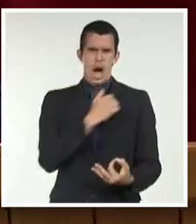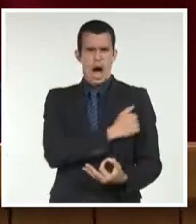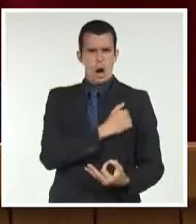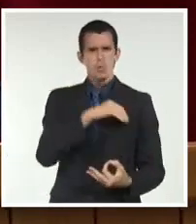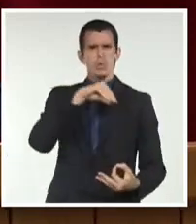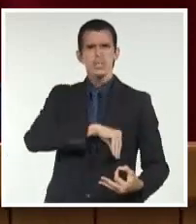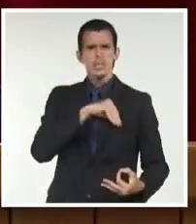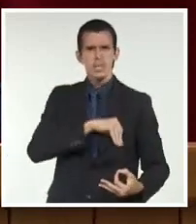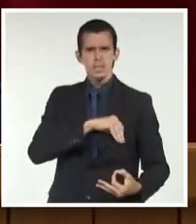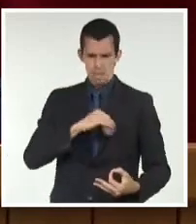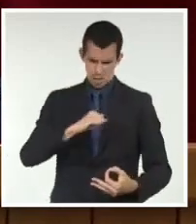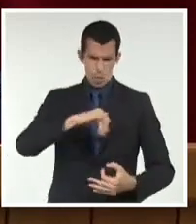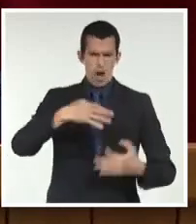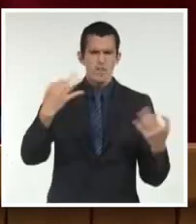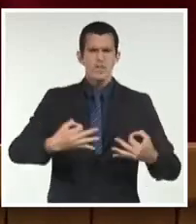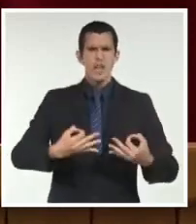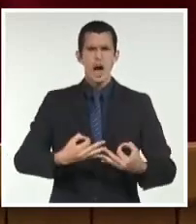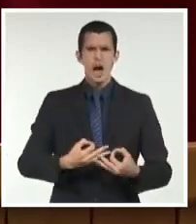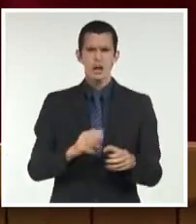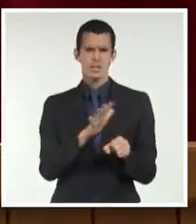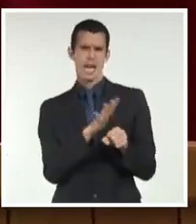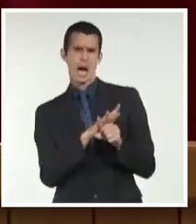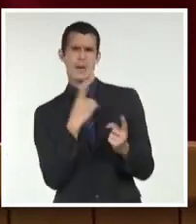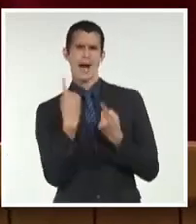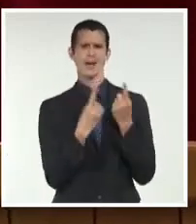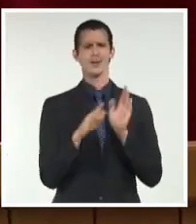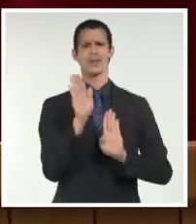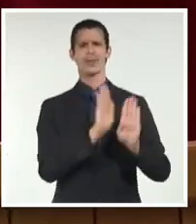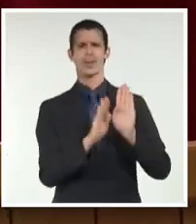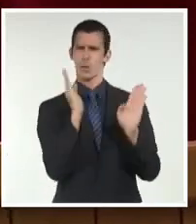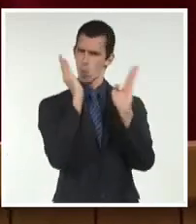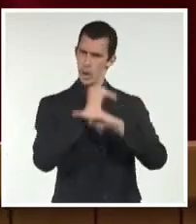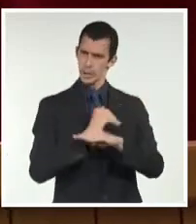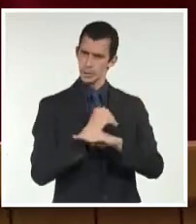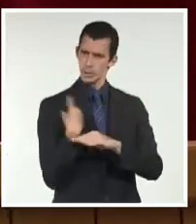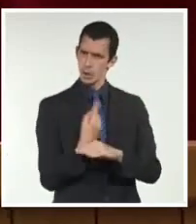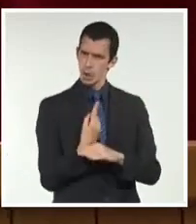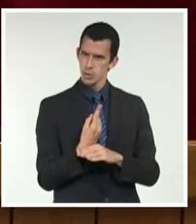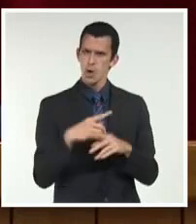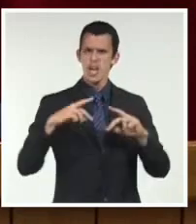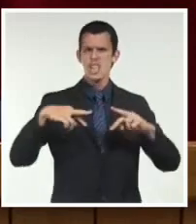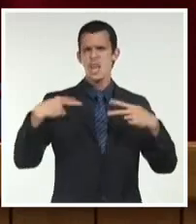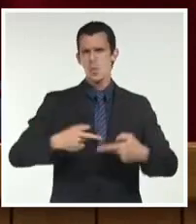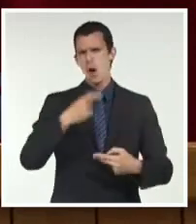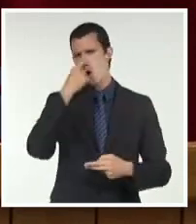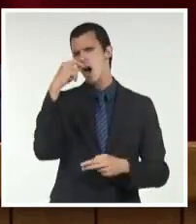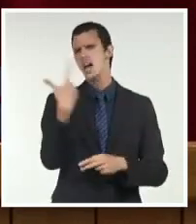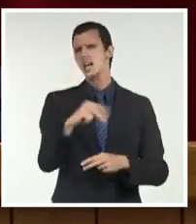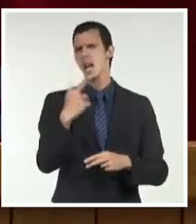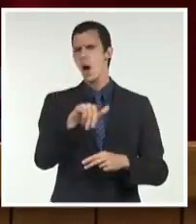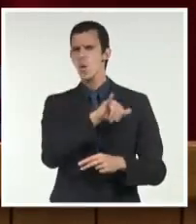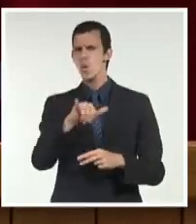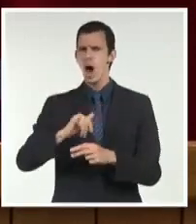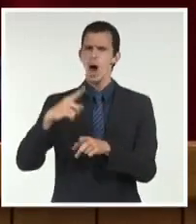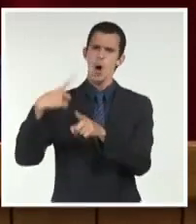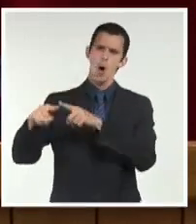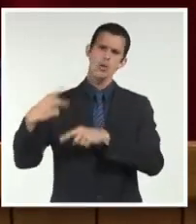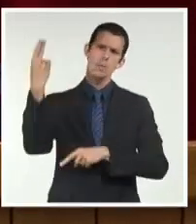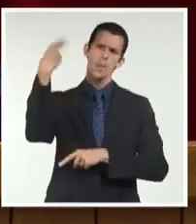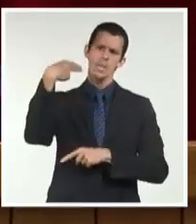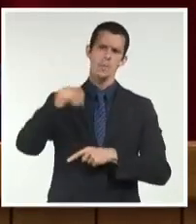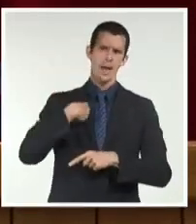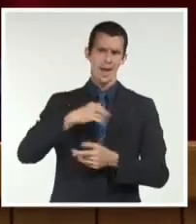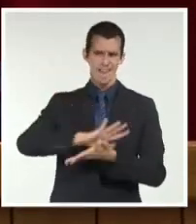su estoicismo y que no volverá nunca más a ser esclavo y por eso defiende la revolución con todas